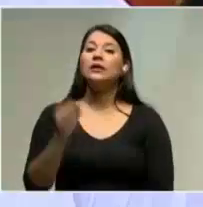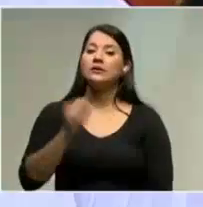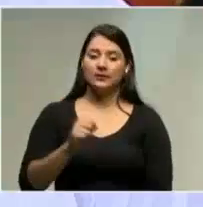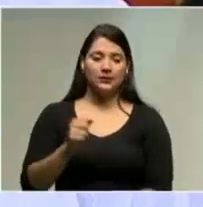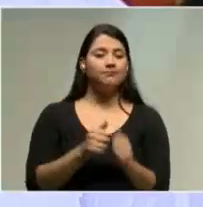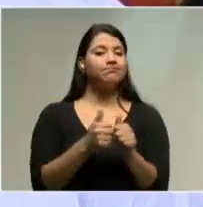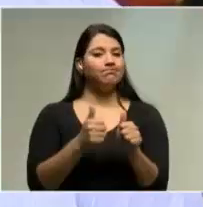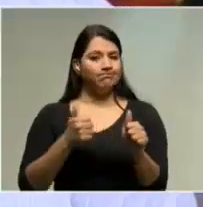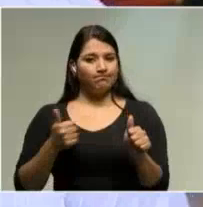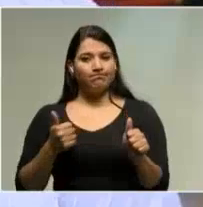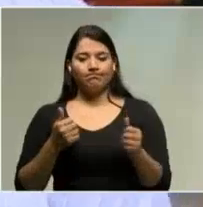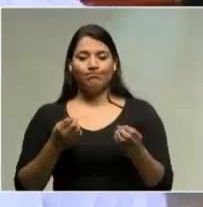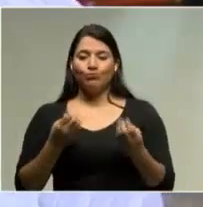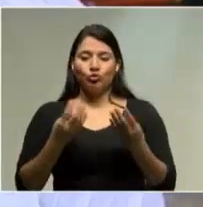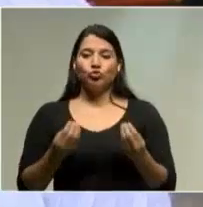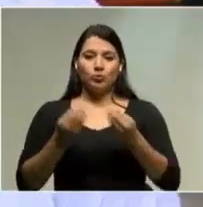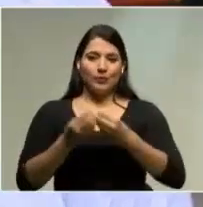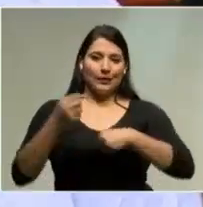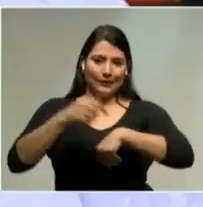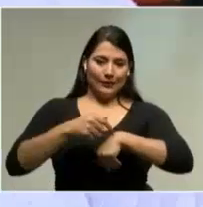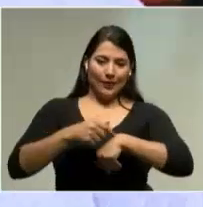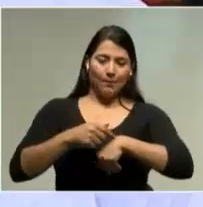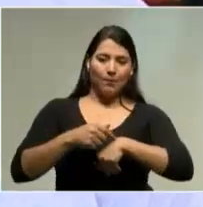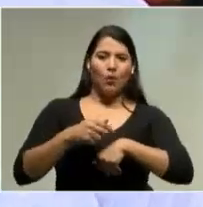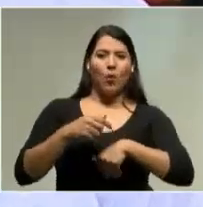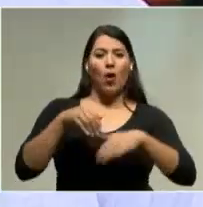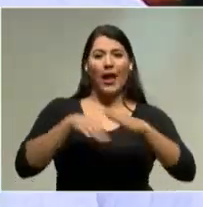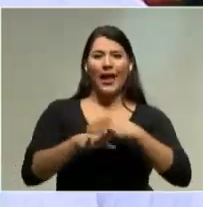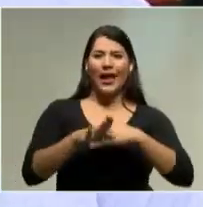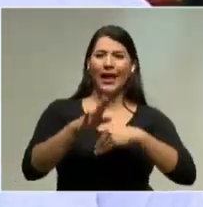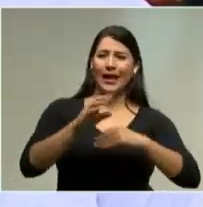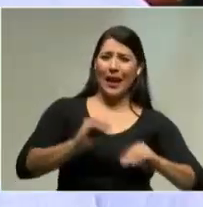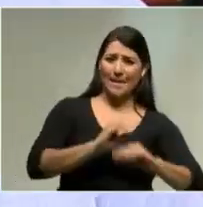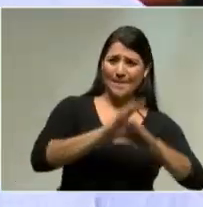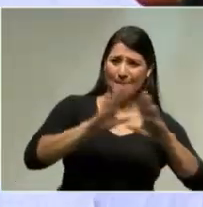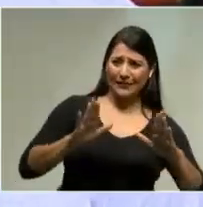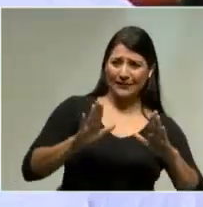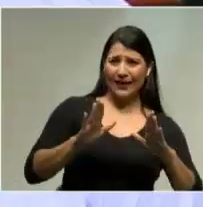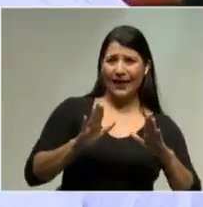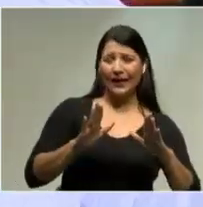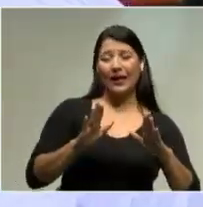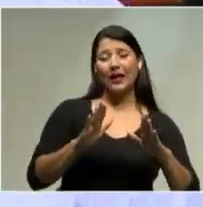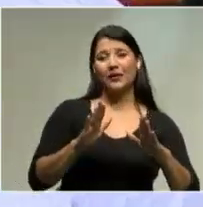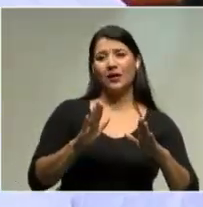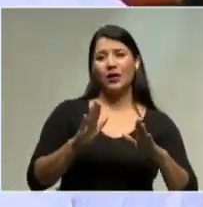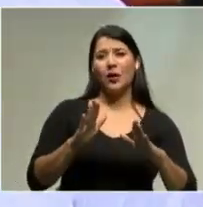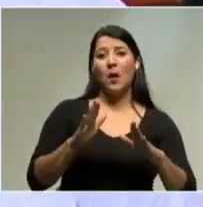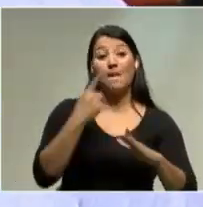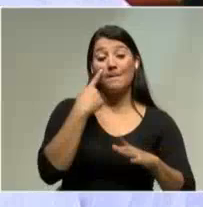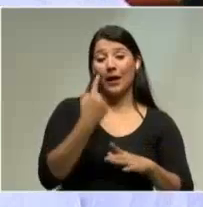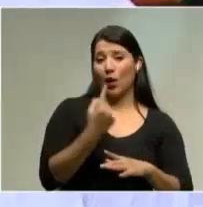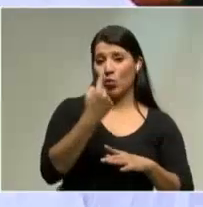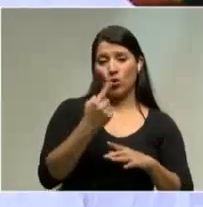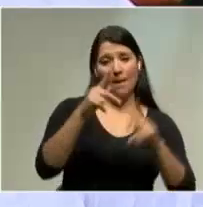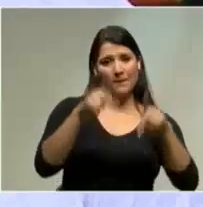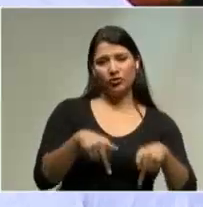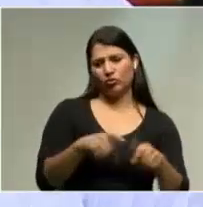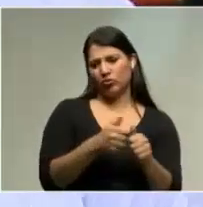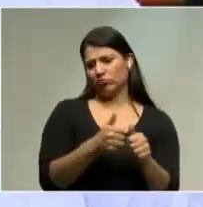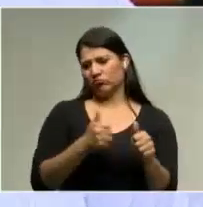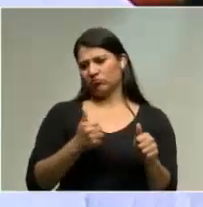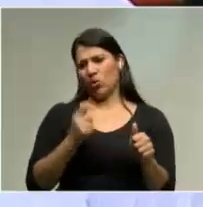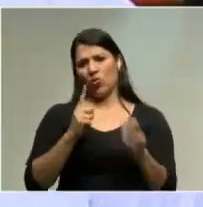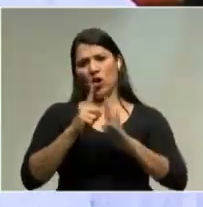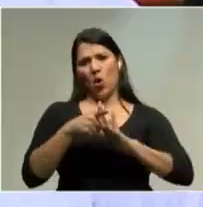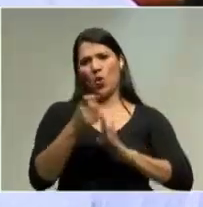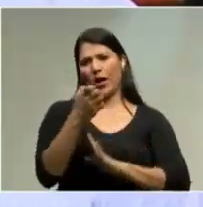retraso bastante amplio. Estamos hablando que en lo que es en las horas de la mañana hay un retraso para una persona de